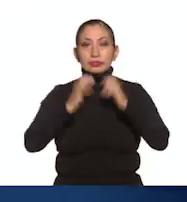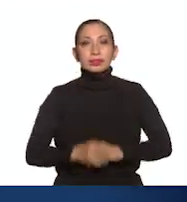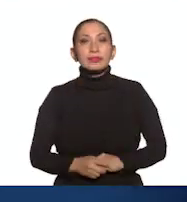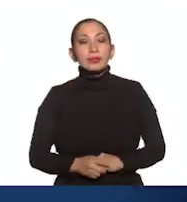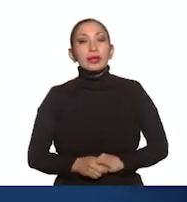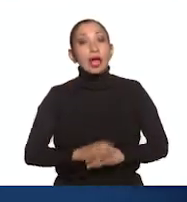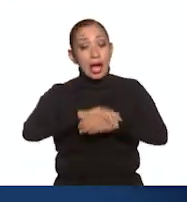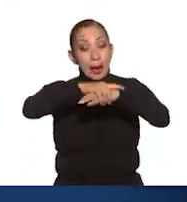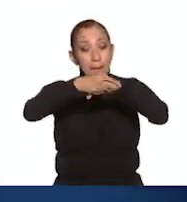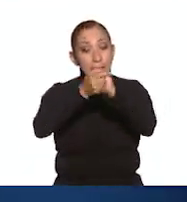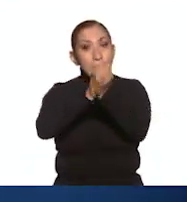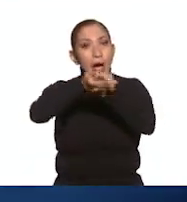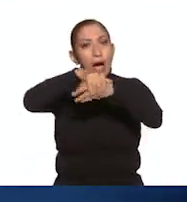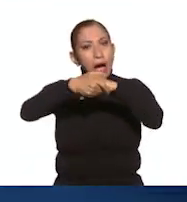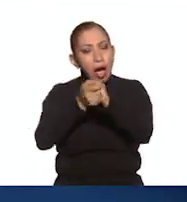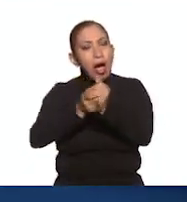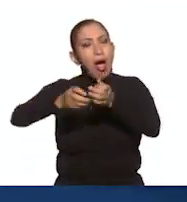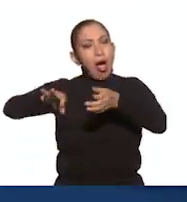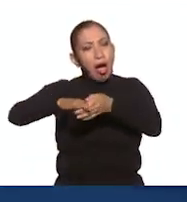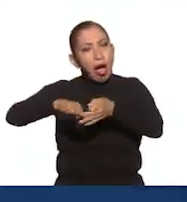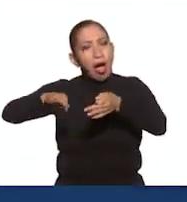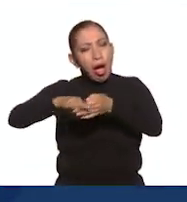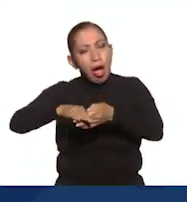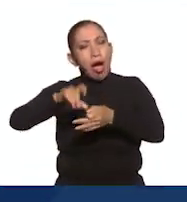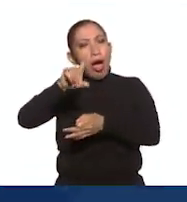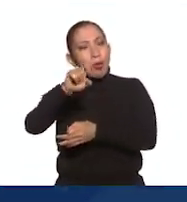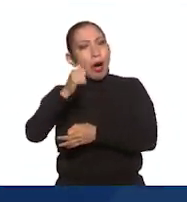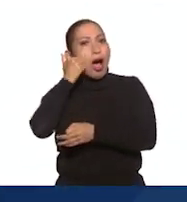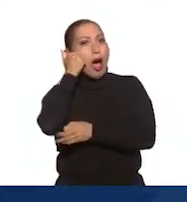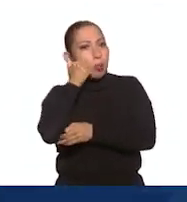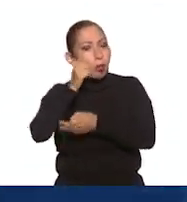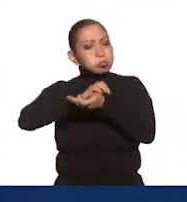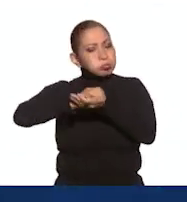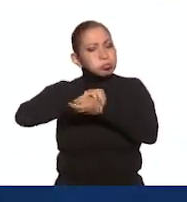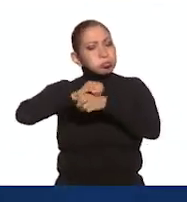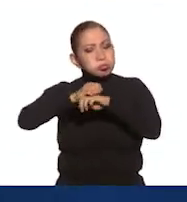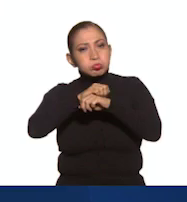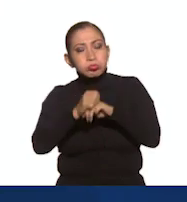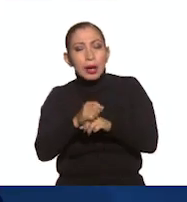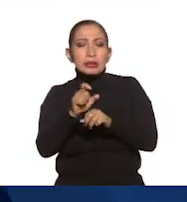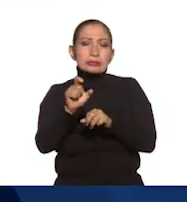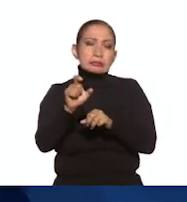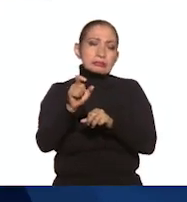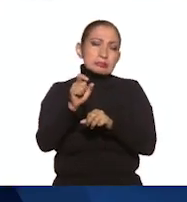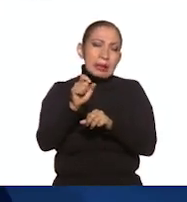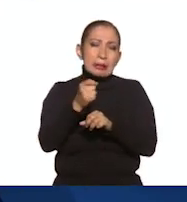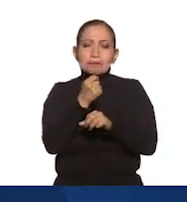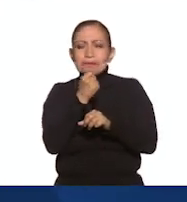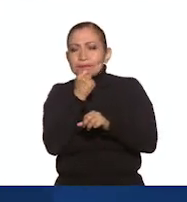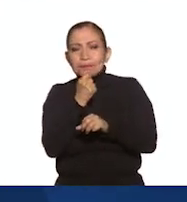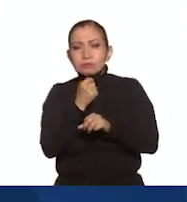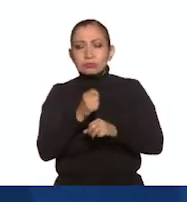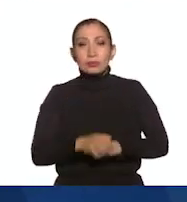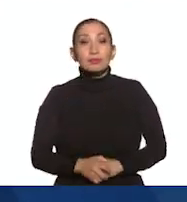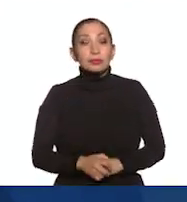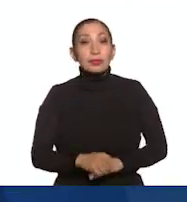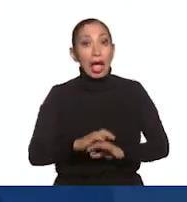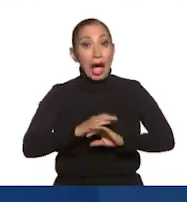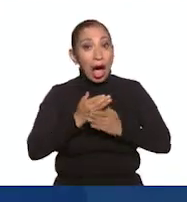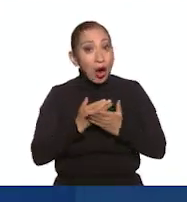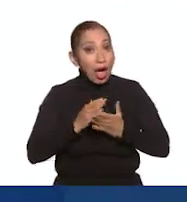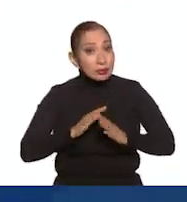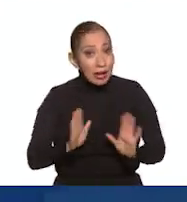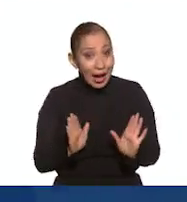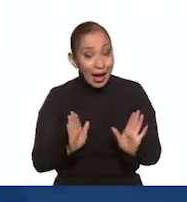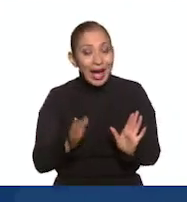cubrebocas. Lava tus manos frecuentemente con agua y con jabón por lo menos durante 20 segundos. Ahora